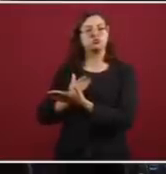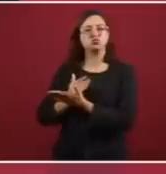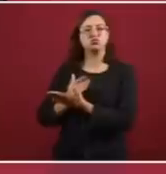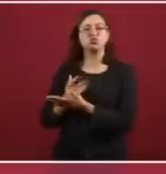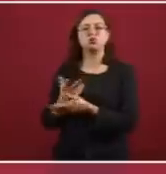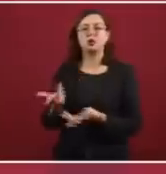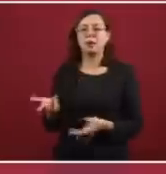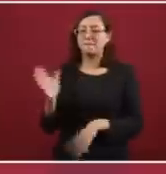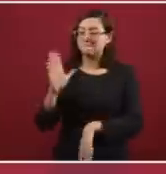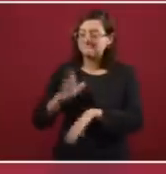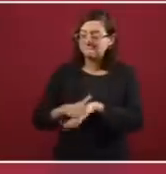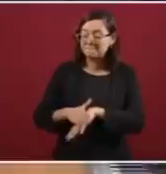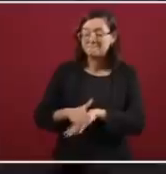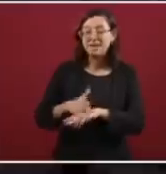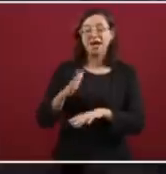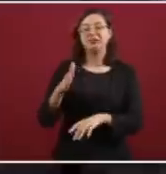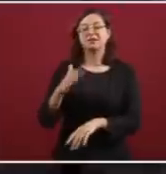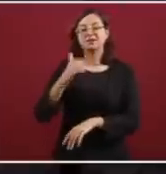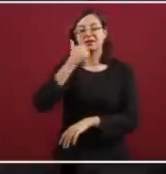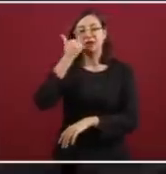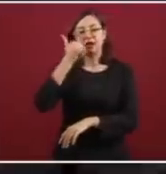Hay muchos más